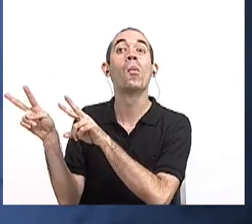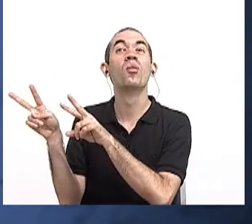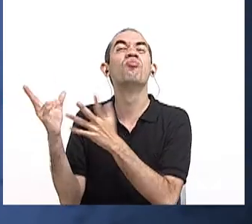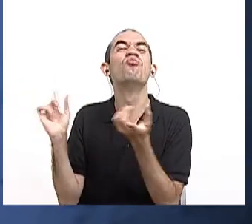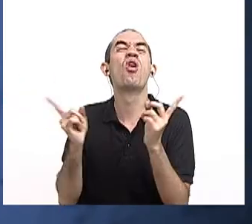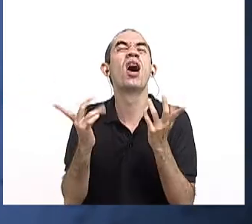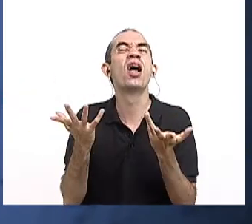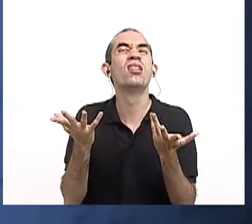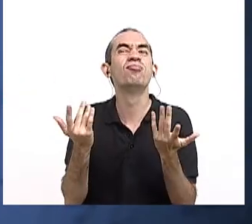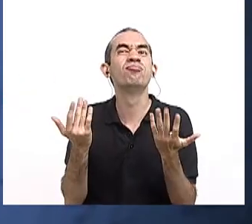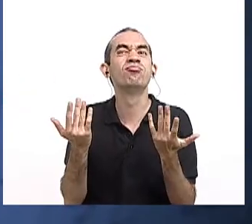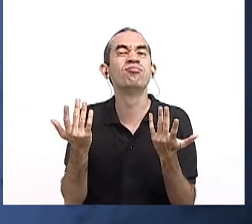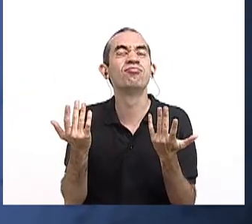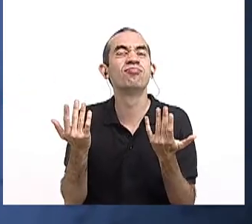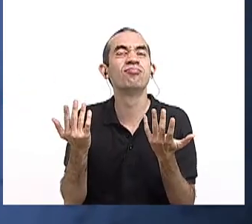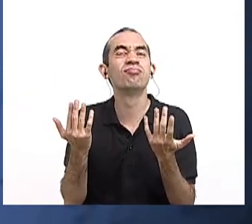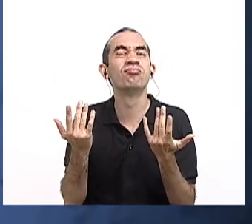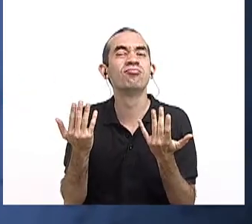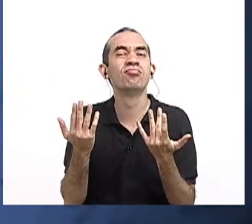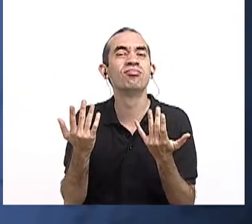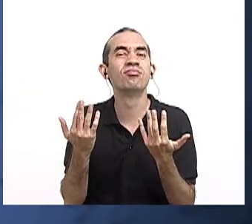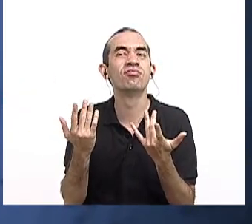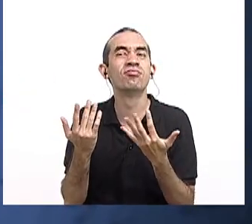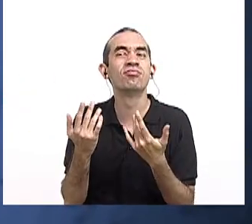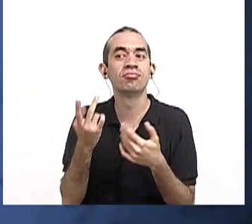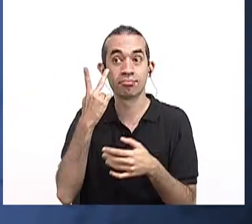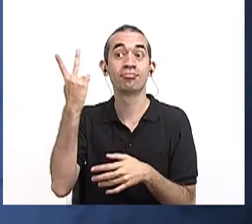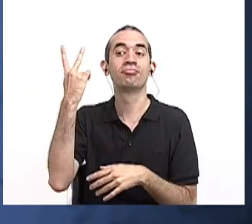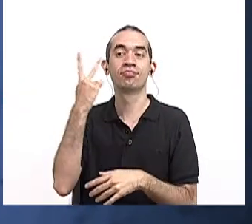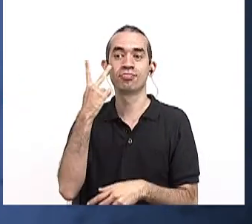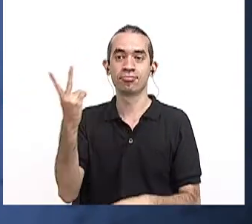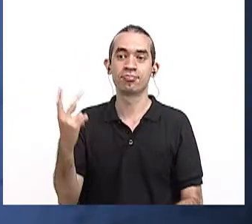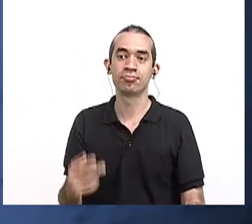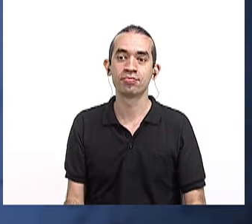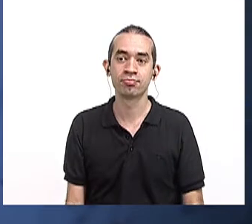operación resulta. Vamos a ver.